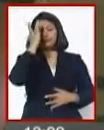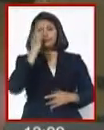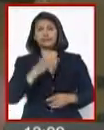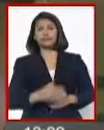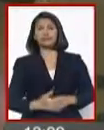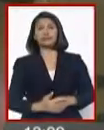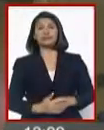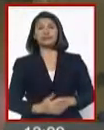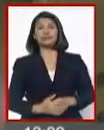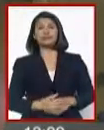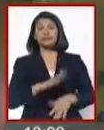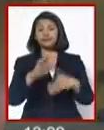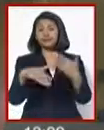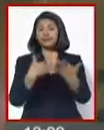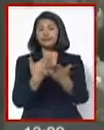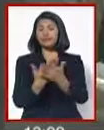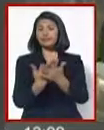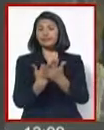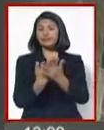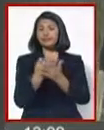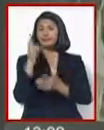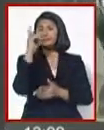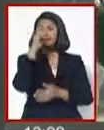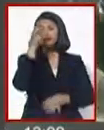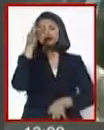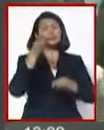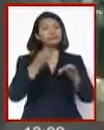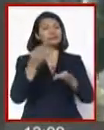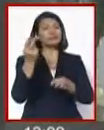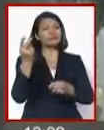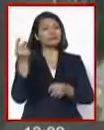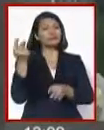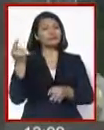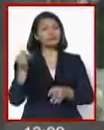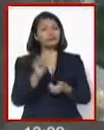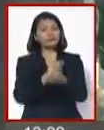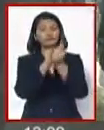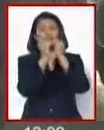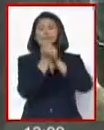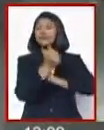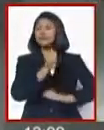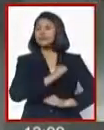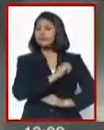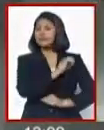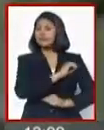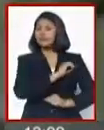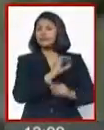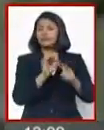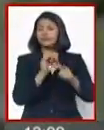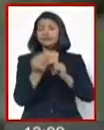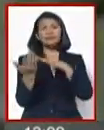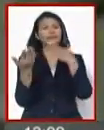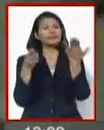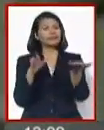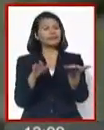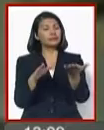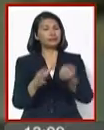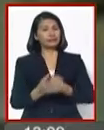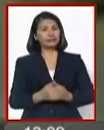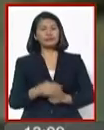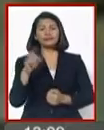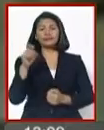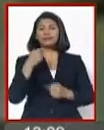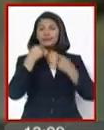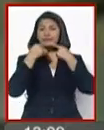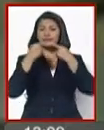humanos, toda sospecha de perro que ha cambiado de conducta, o se ha perdido o se ha muerto, debe